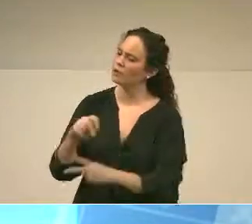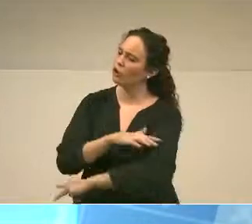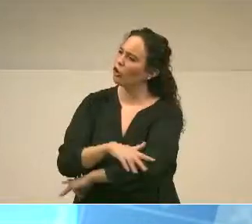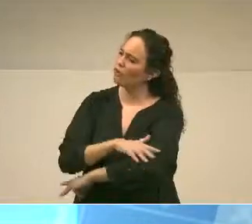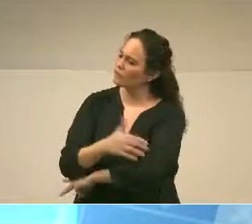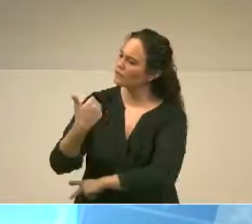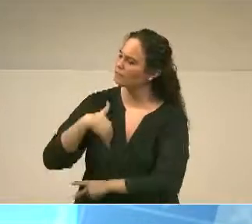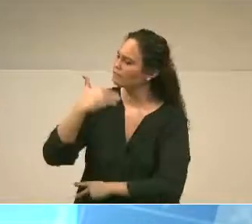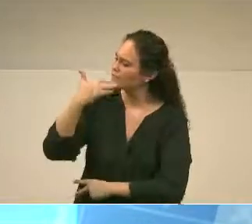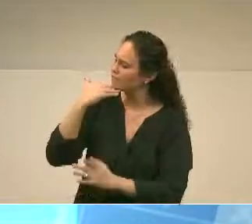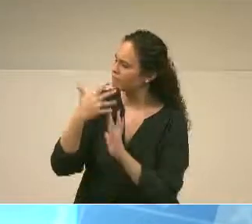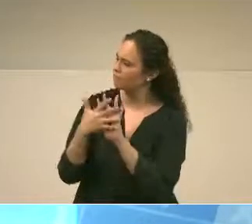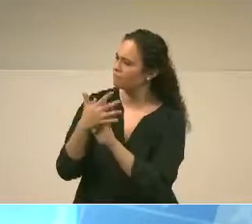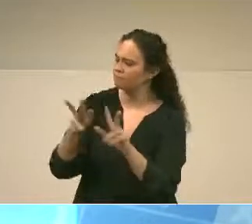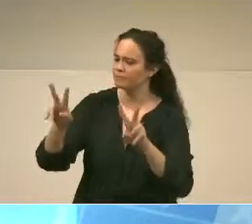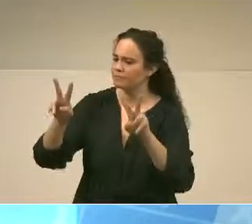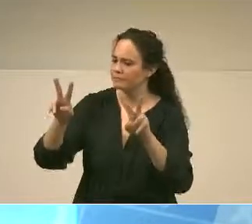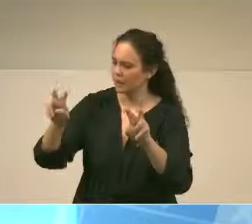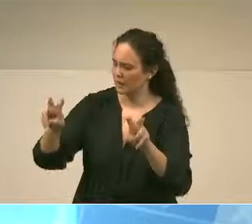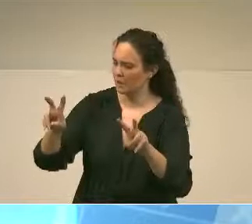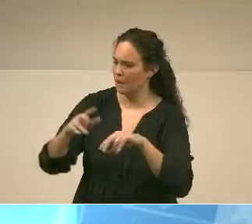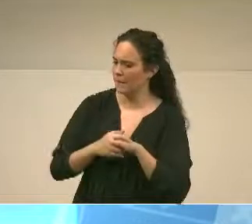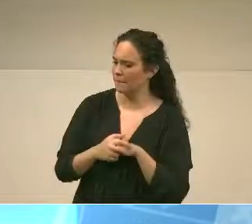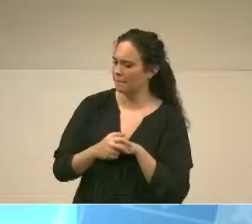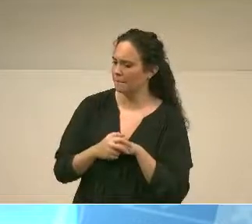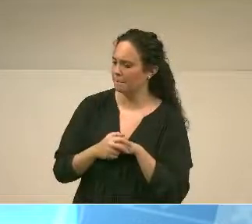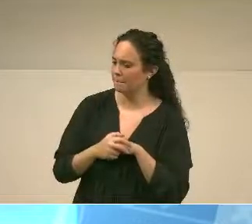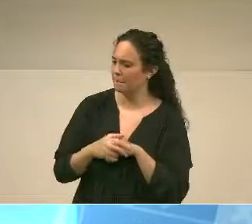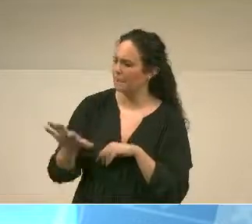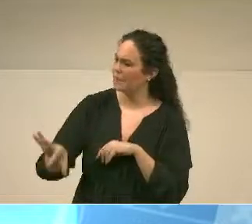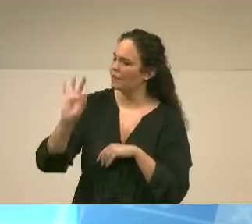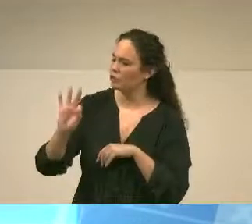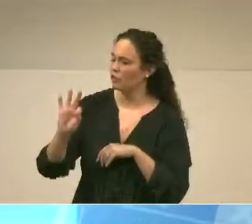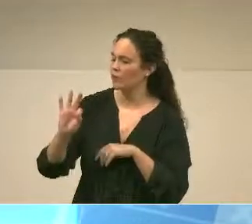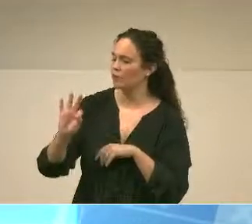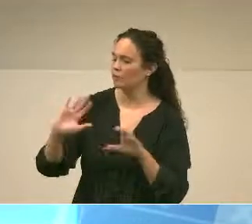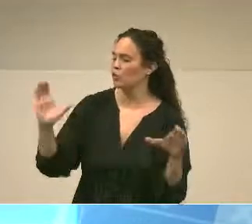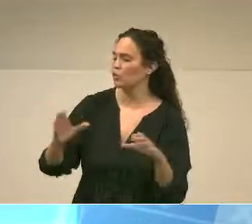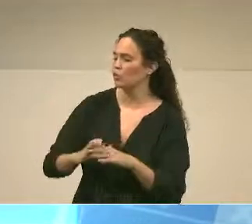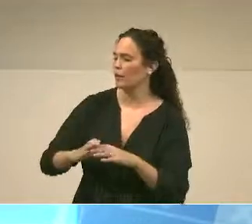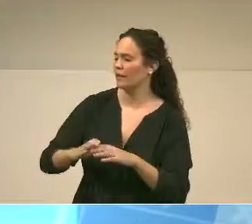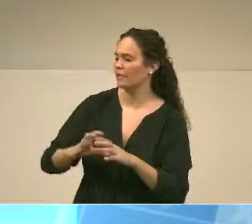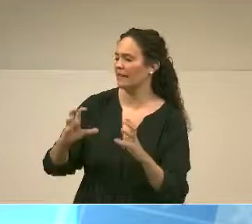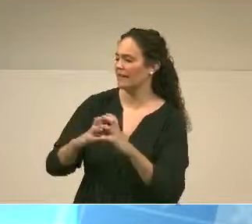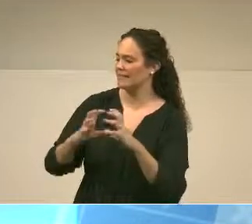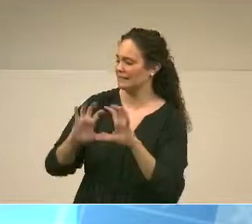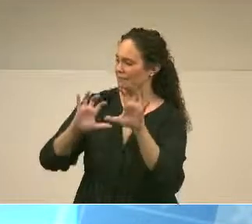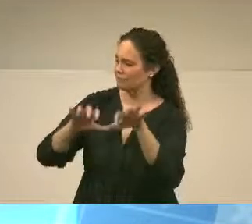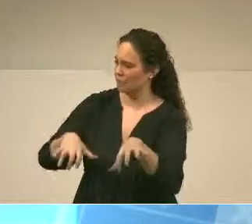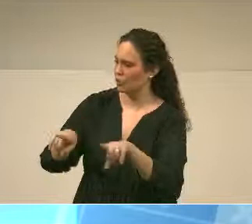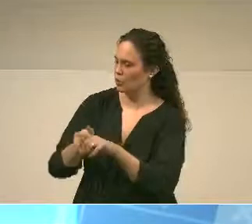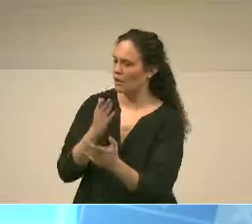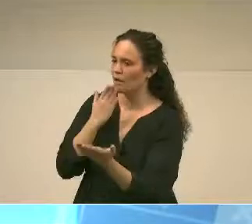de medidas con respecto al Condado de Treviño y la decisión de la Junta de Castilla y León de instar al Ayuntamiento de